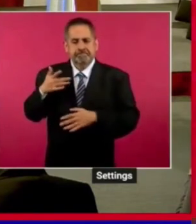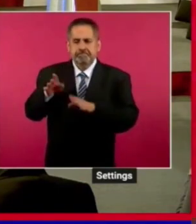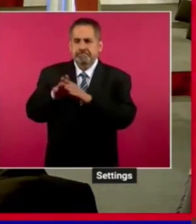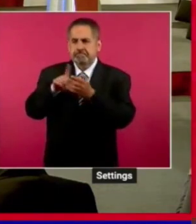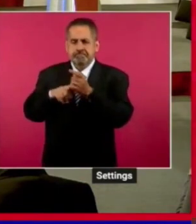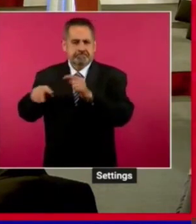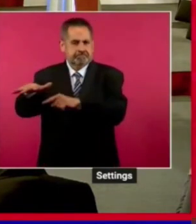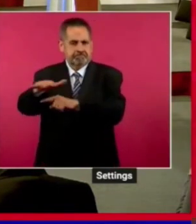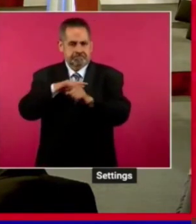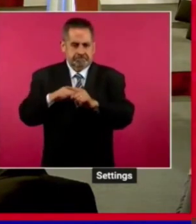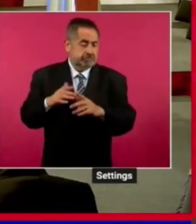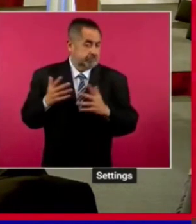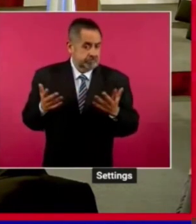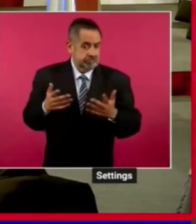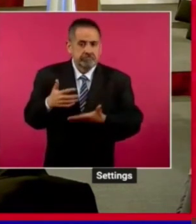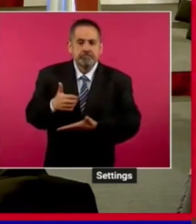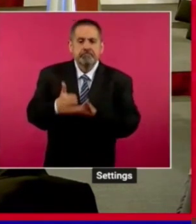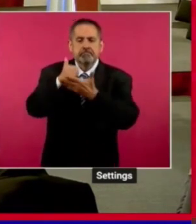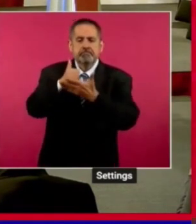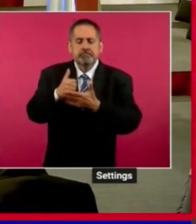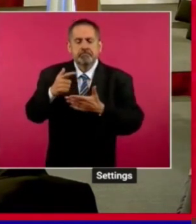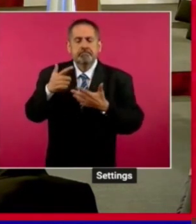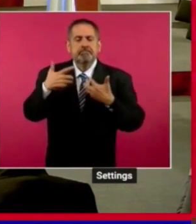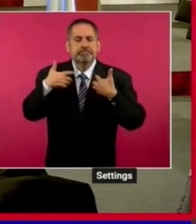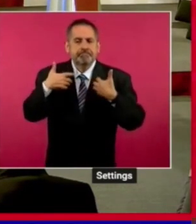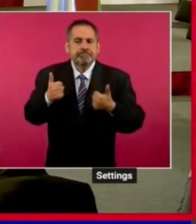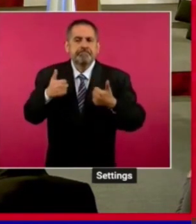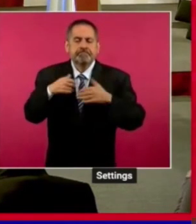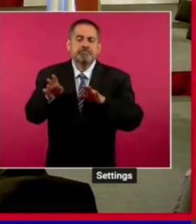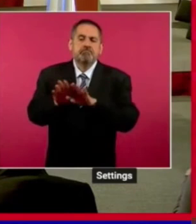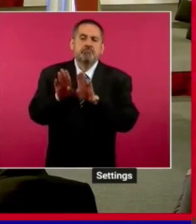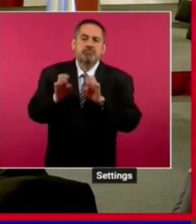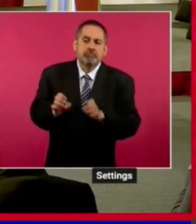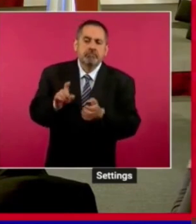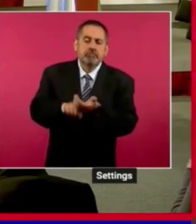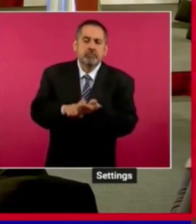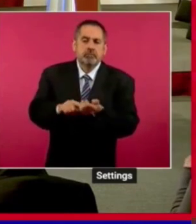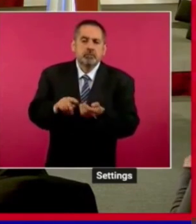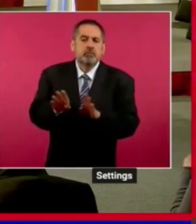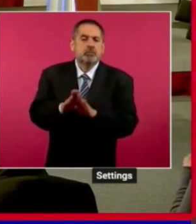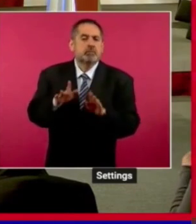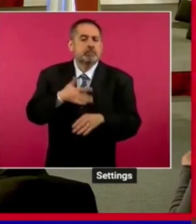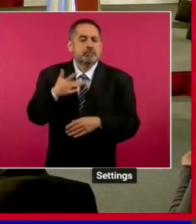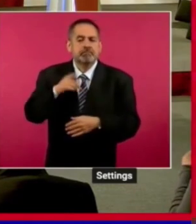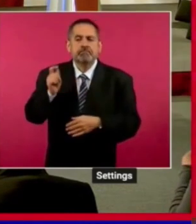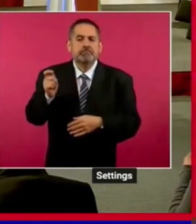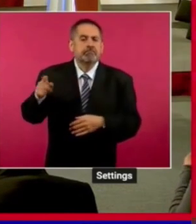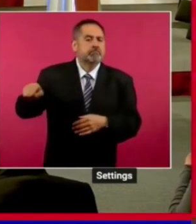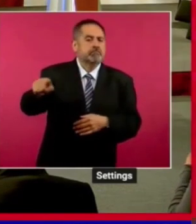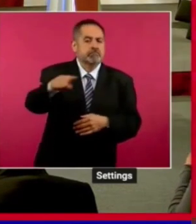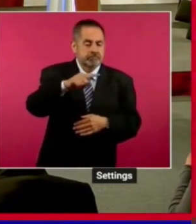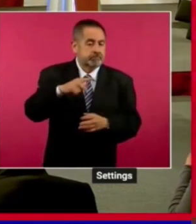pero ayuda mucho a entender que la gente